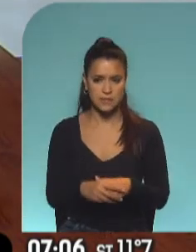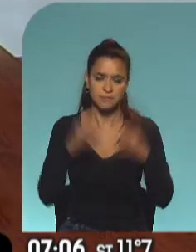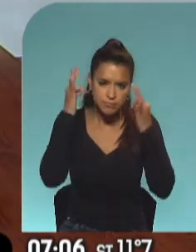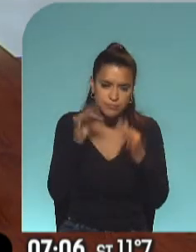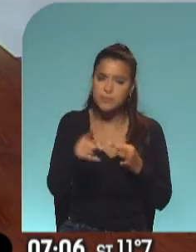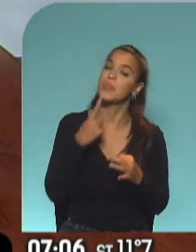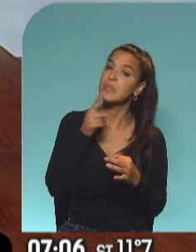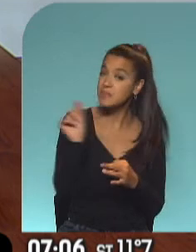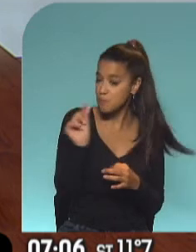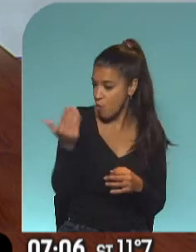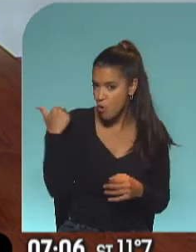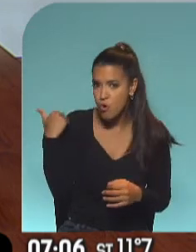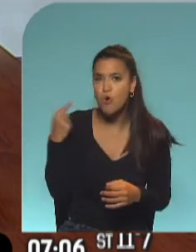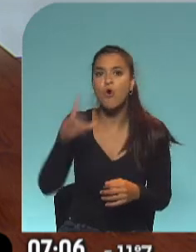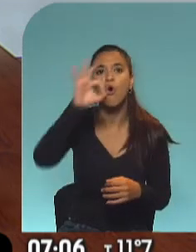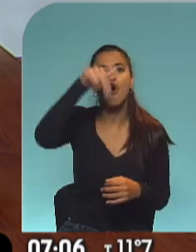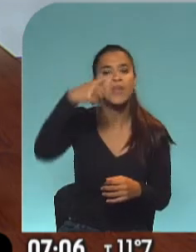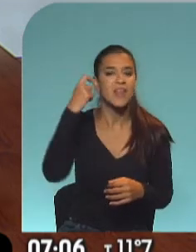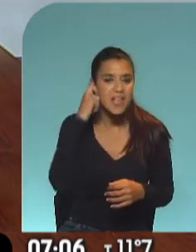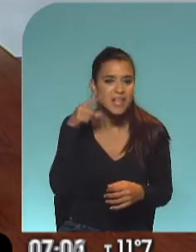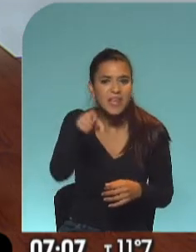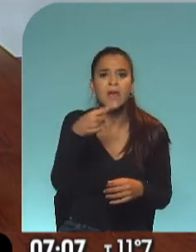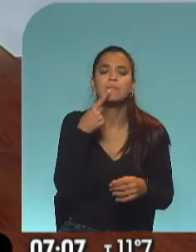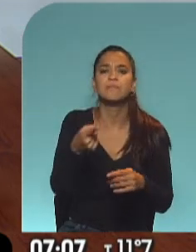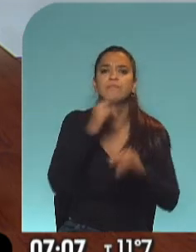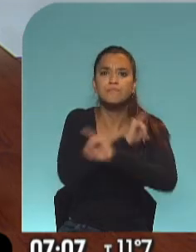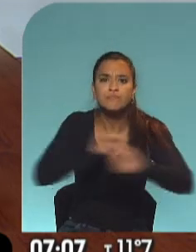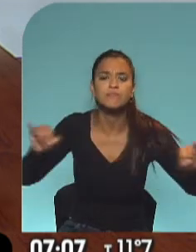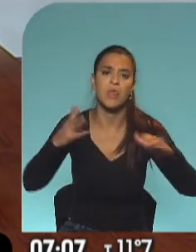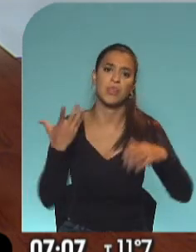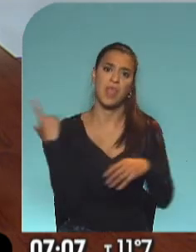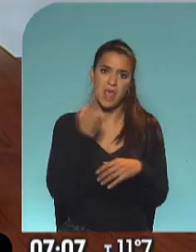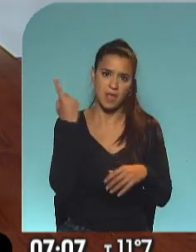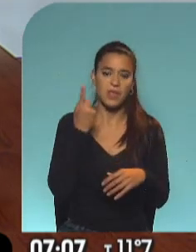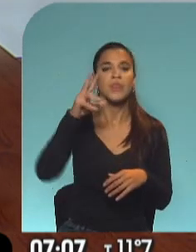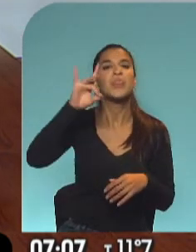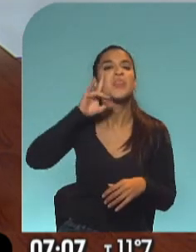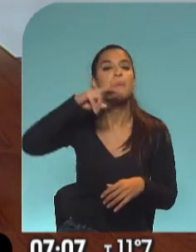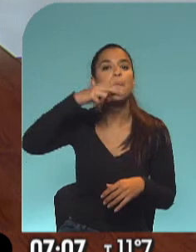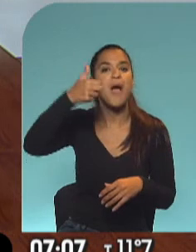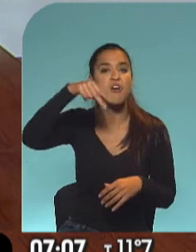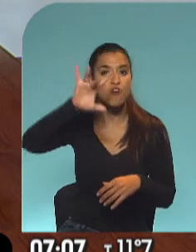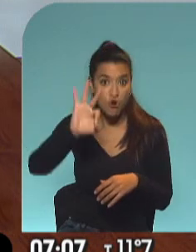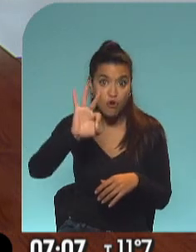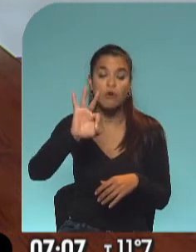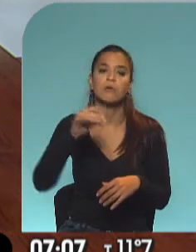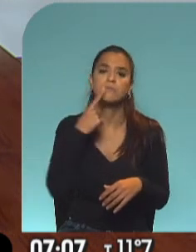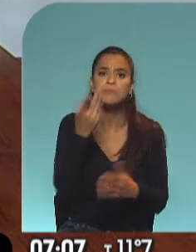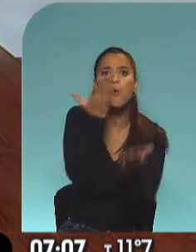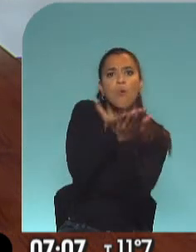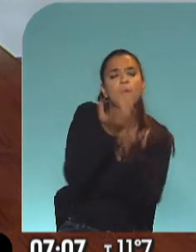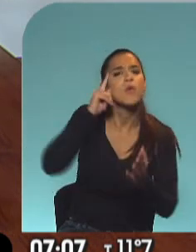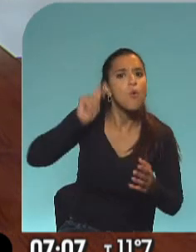concretas. En las últimas horas, la ONG Human Rights Watch, a través de su director, que es Vivanco, señaló que este pedido de juicio